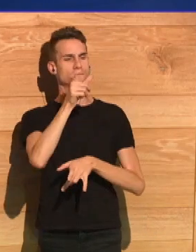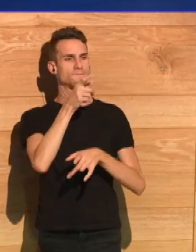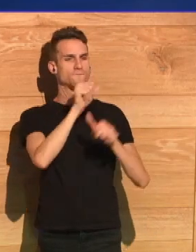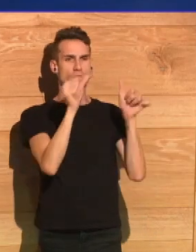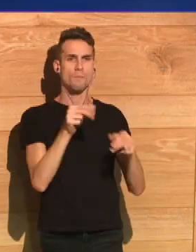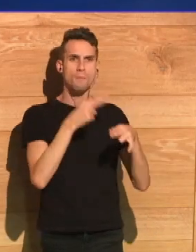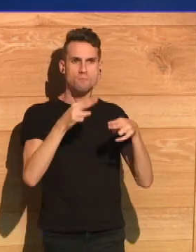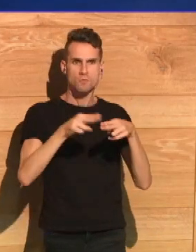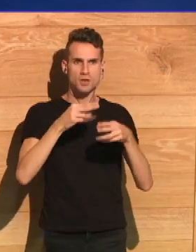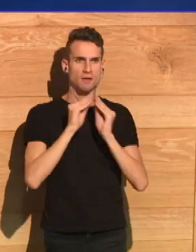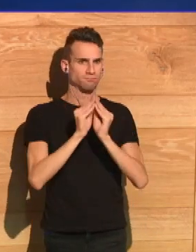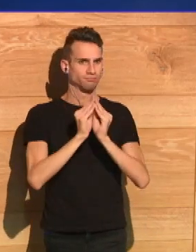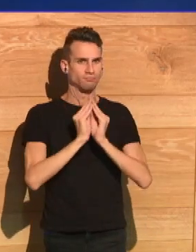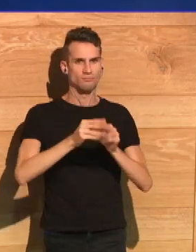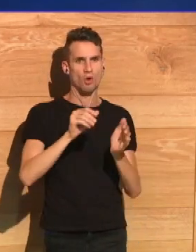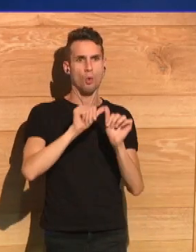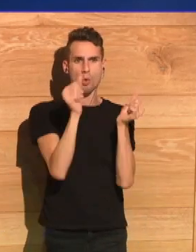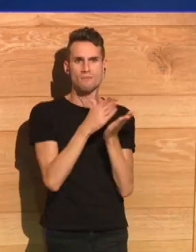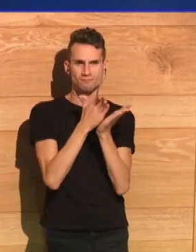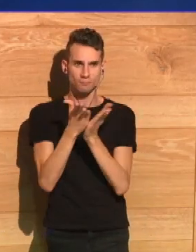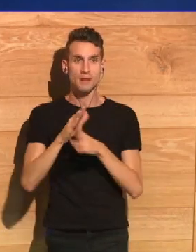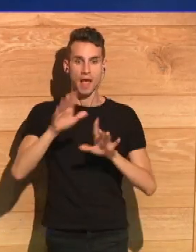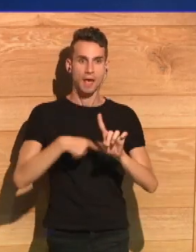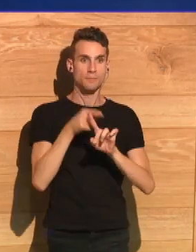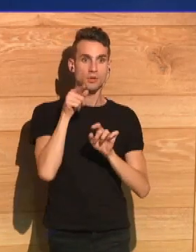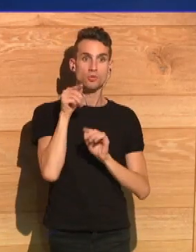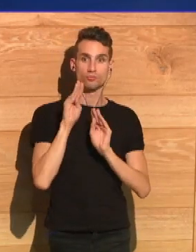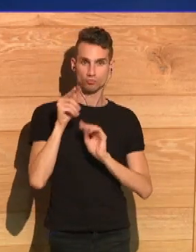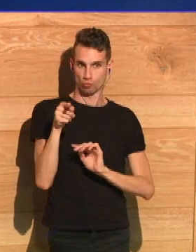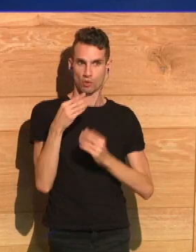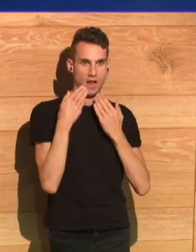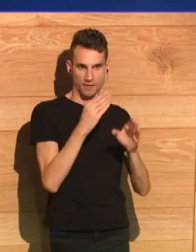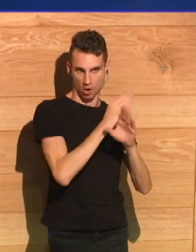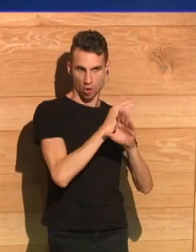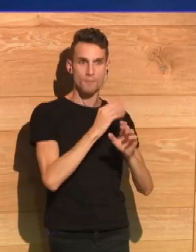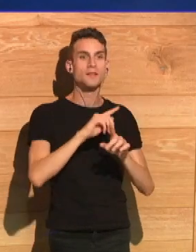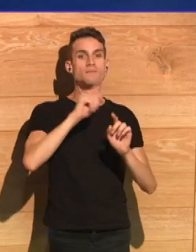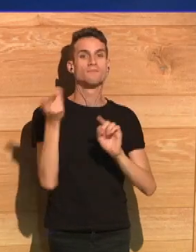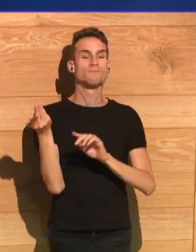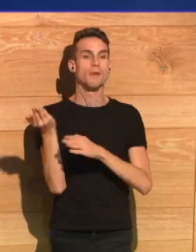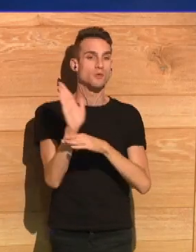tú qué opinas, y precisamente con los cómics has demostrado que esta es una manera.